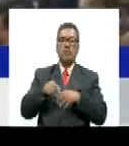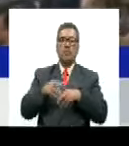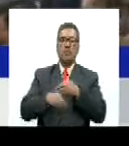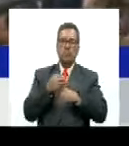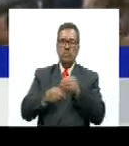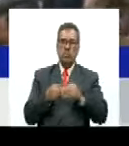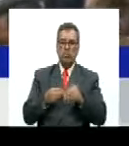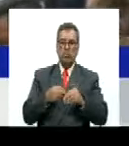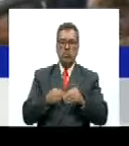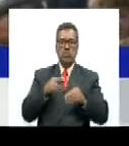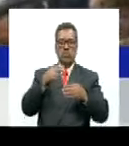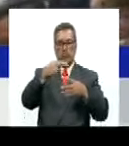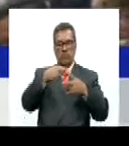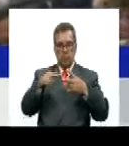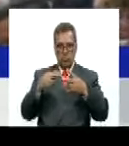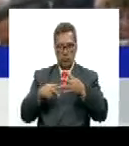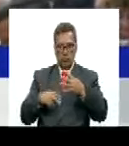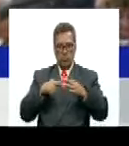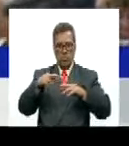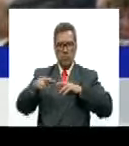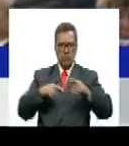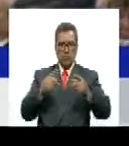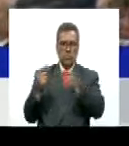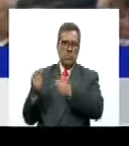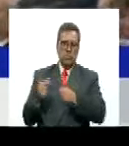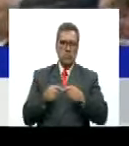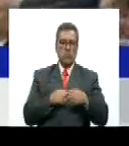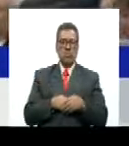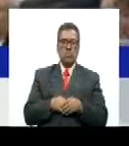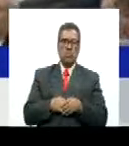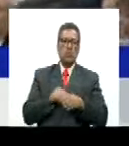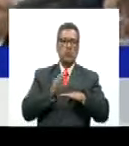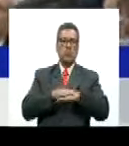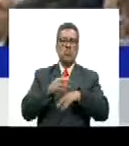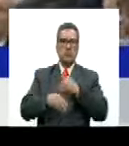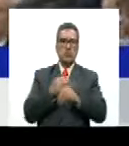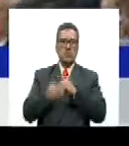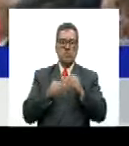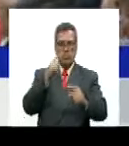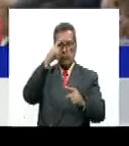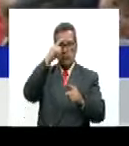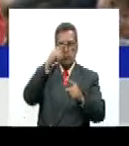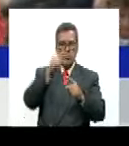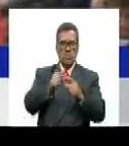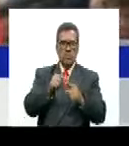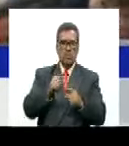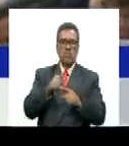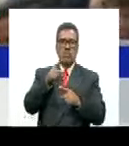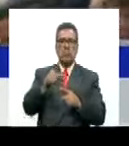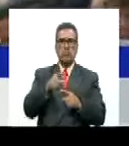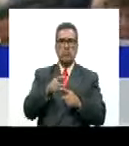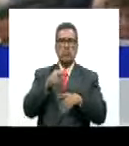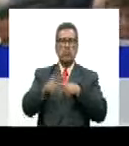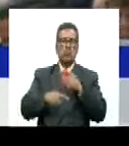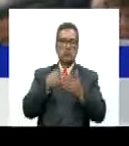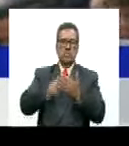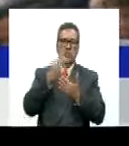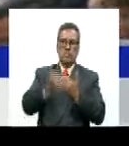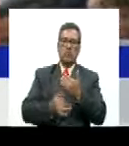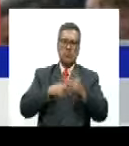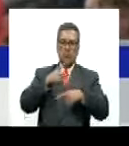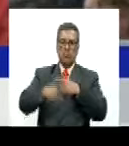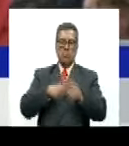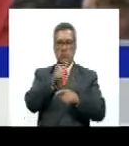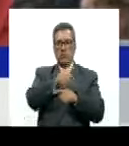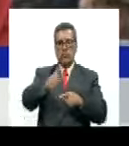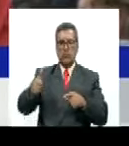establecer regulaciones económicas en función de los objetivos de los planes de desarrollo de cada uno